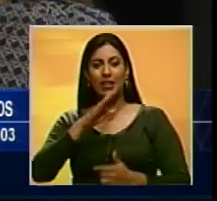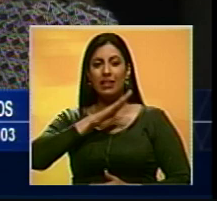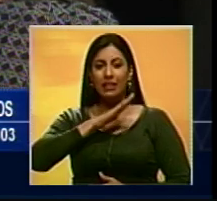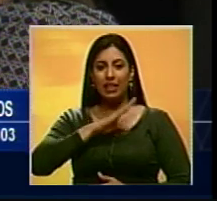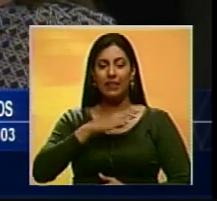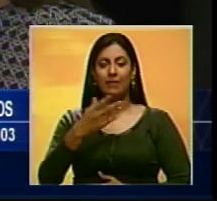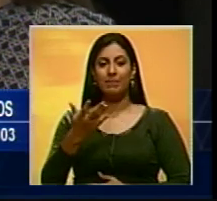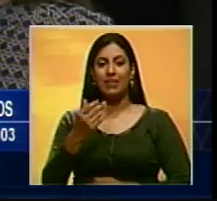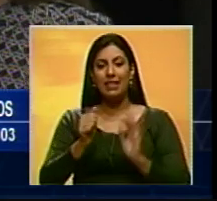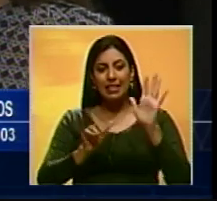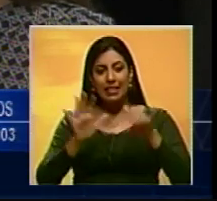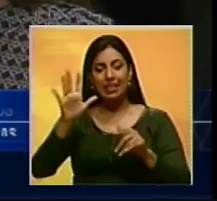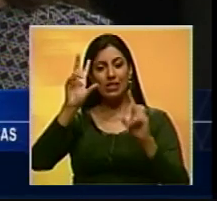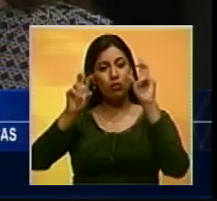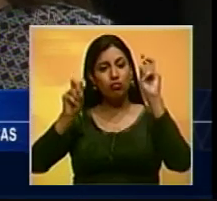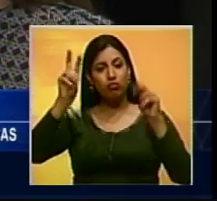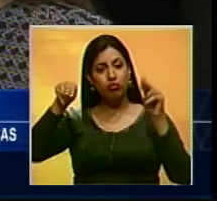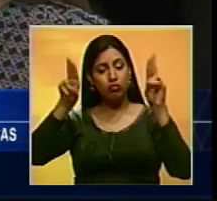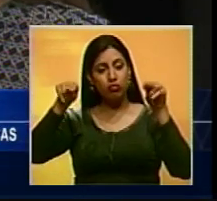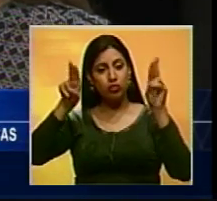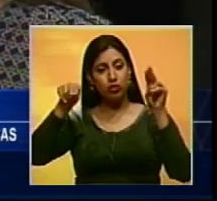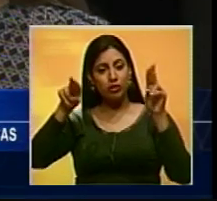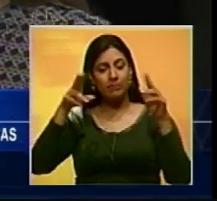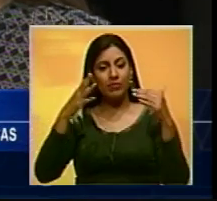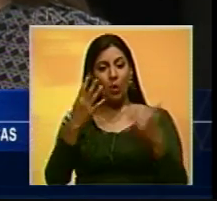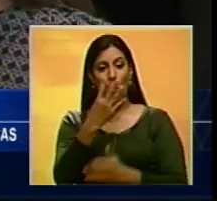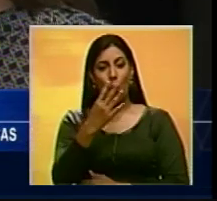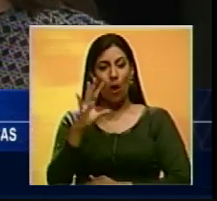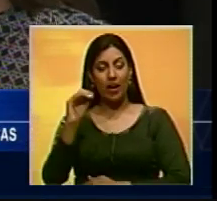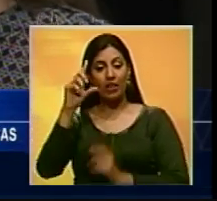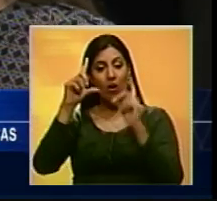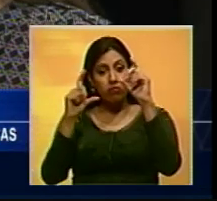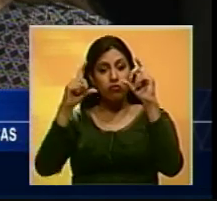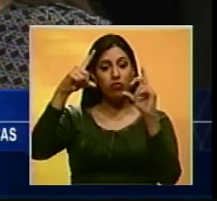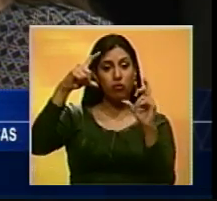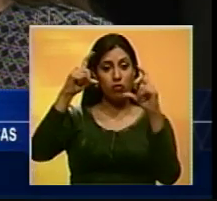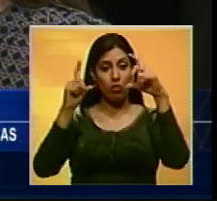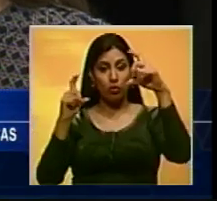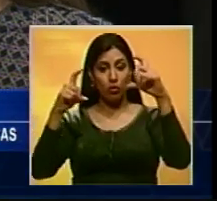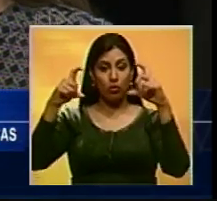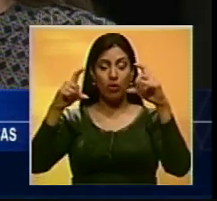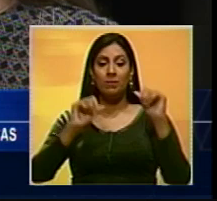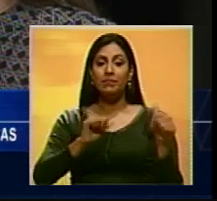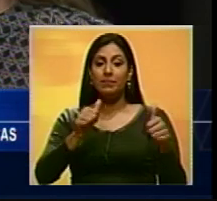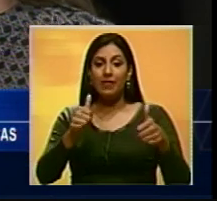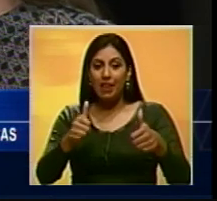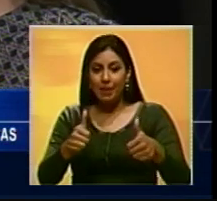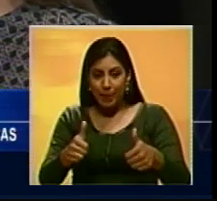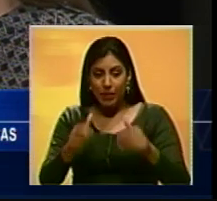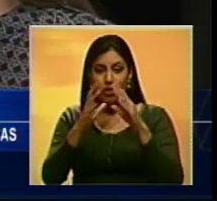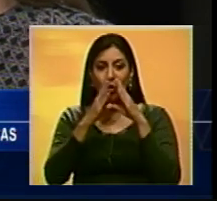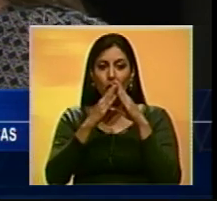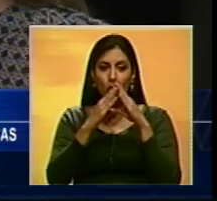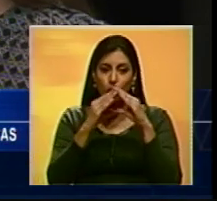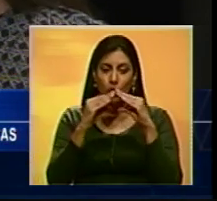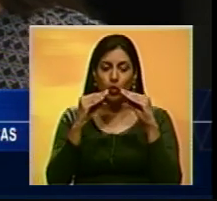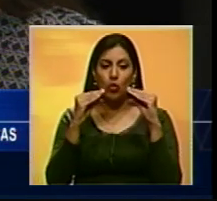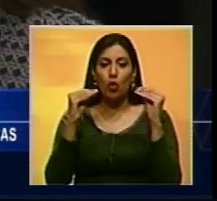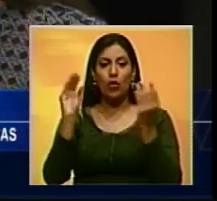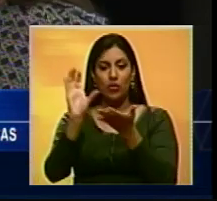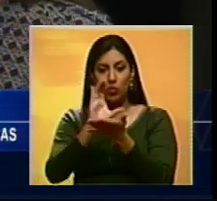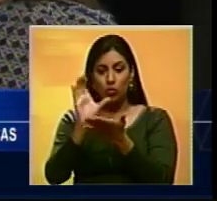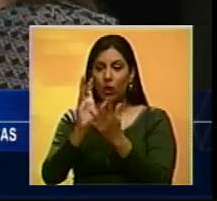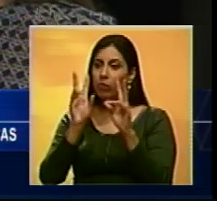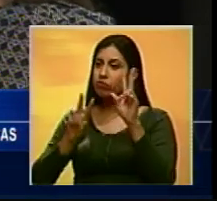Tenemos 15 exposiciones de 40 fotógrafos que van a estar presentes en toda la